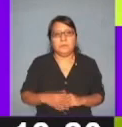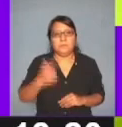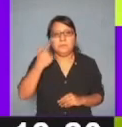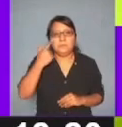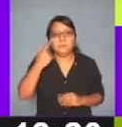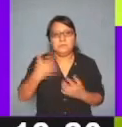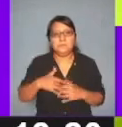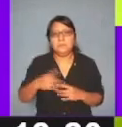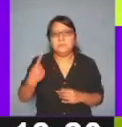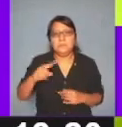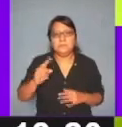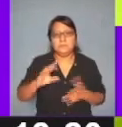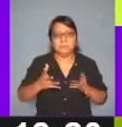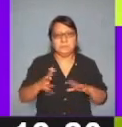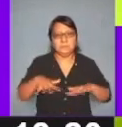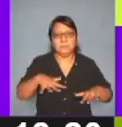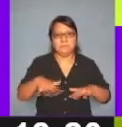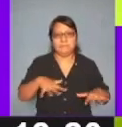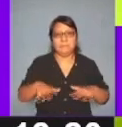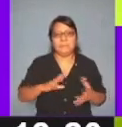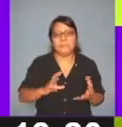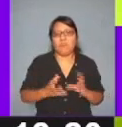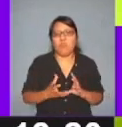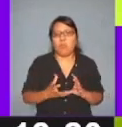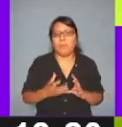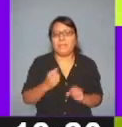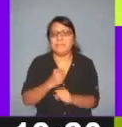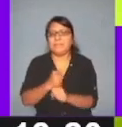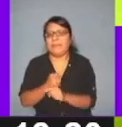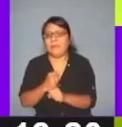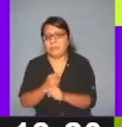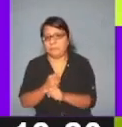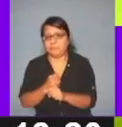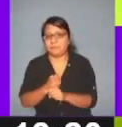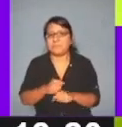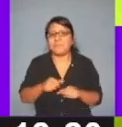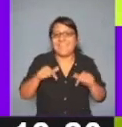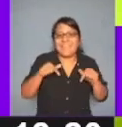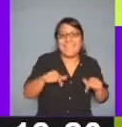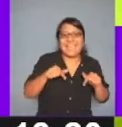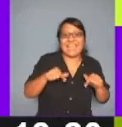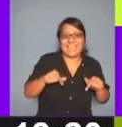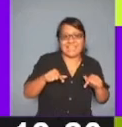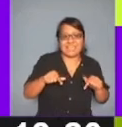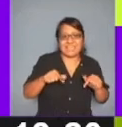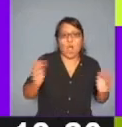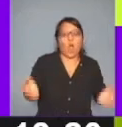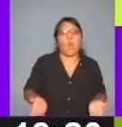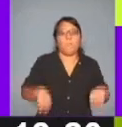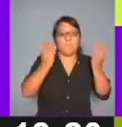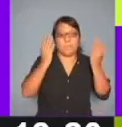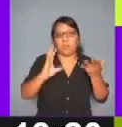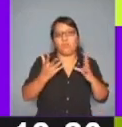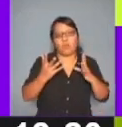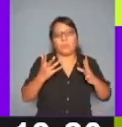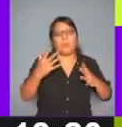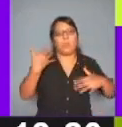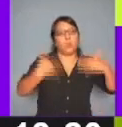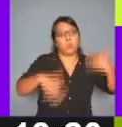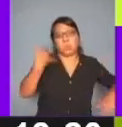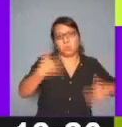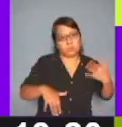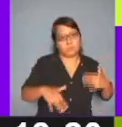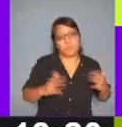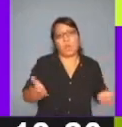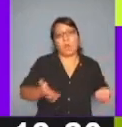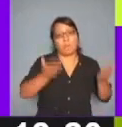llevar adelante esta medida de emergencia del incremento de la tarifa tiene que ver